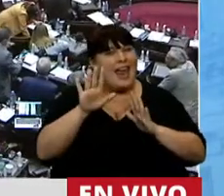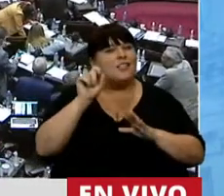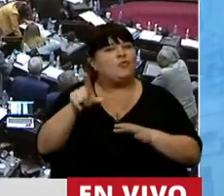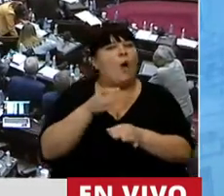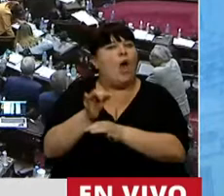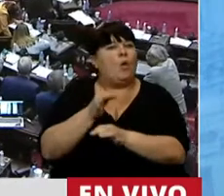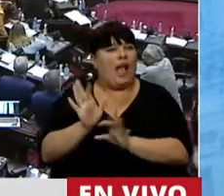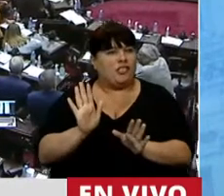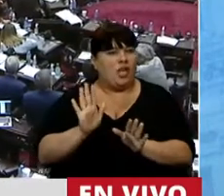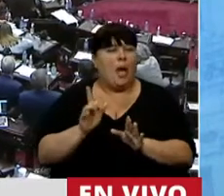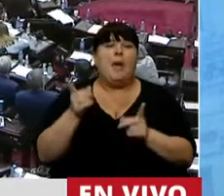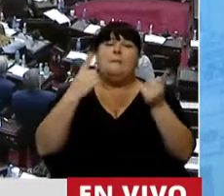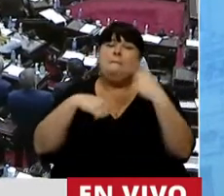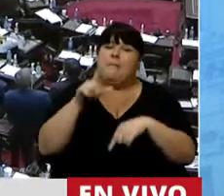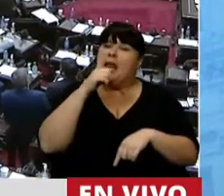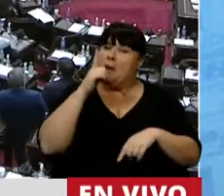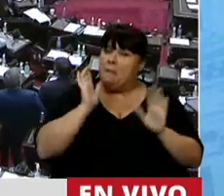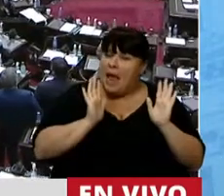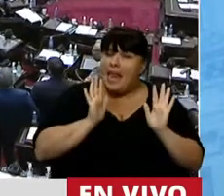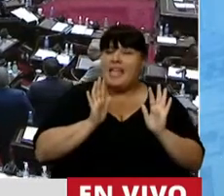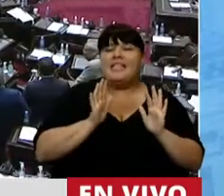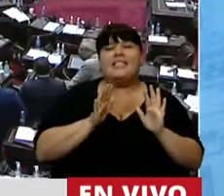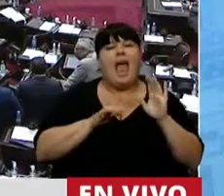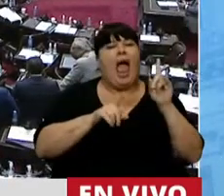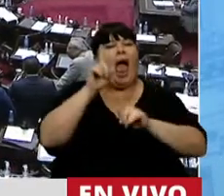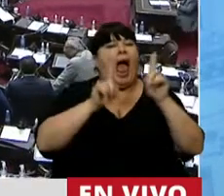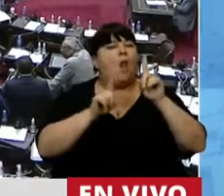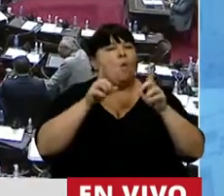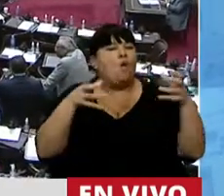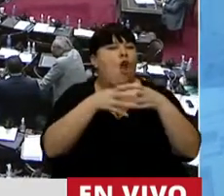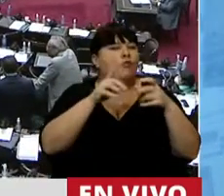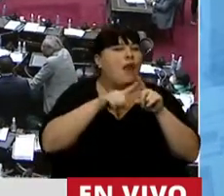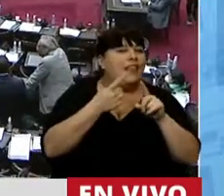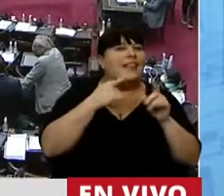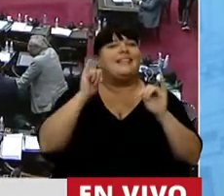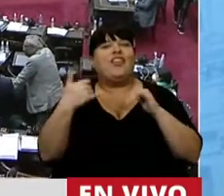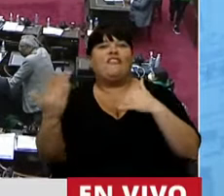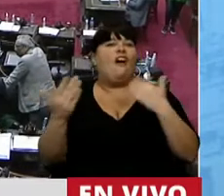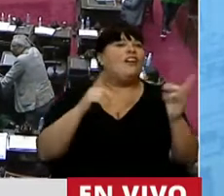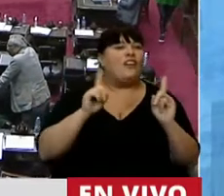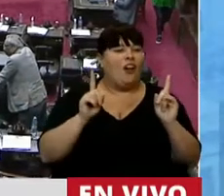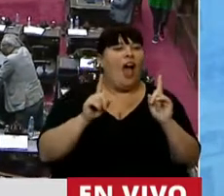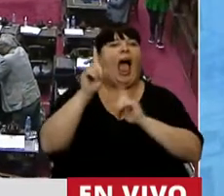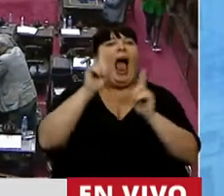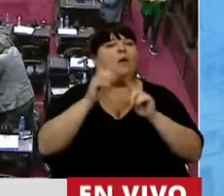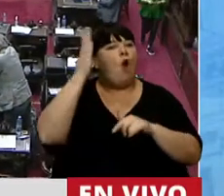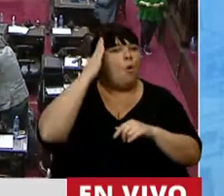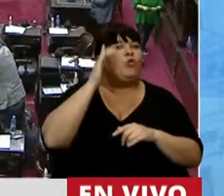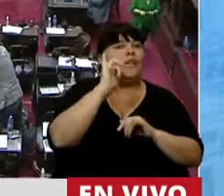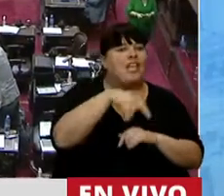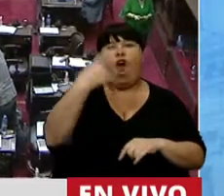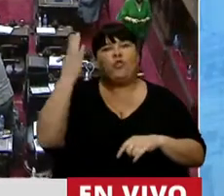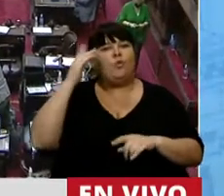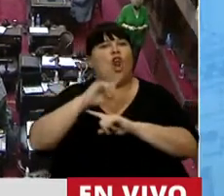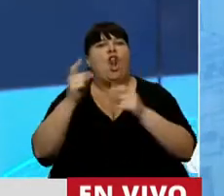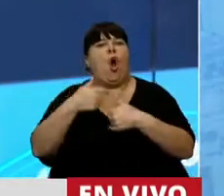su educación. Pero parece ser que hay ciertos himnos y ciertos himnos. Hay ciertas culturas que valen y